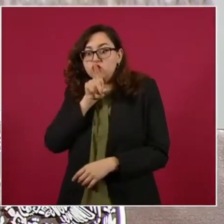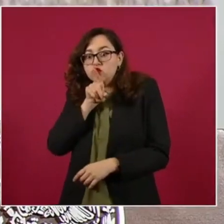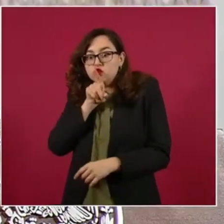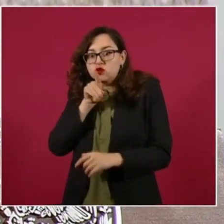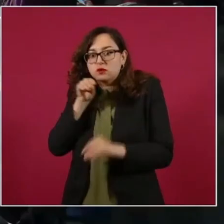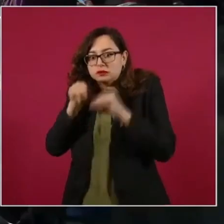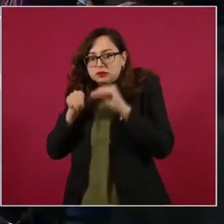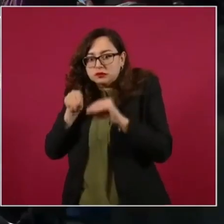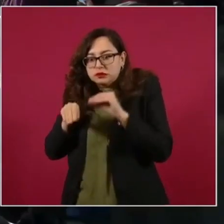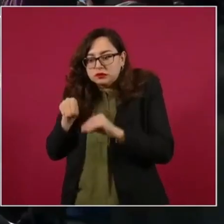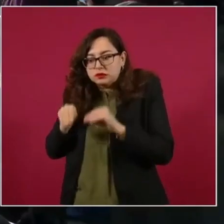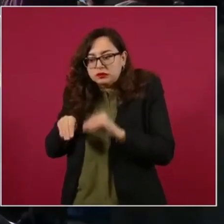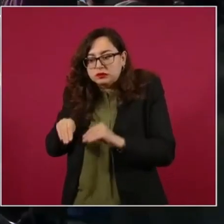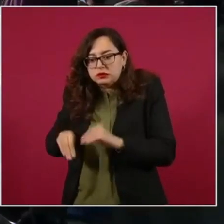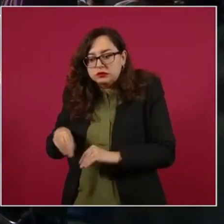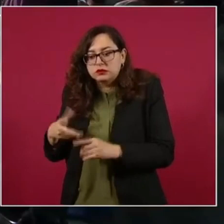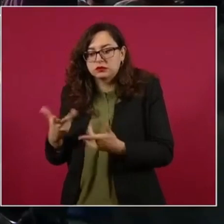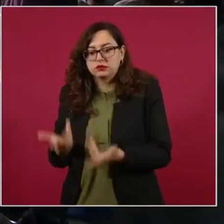de agentes